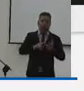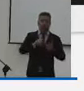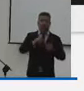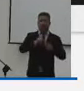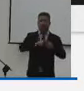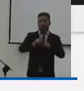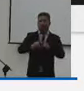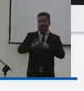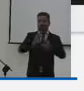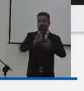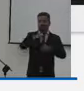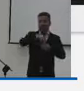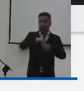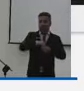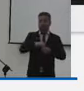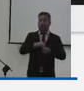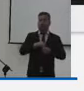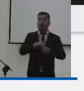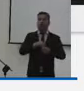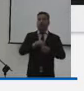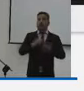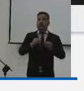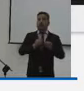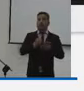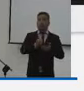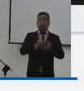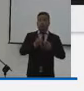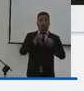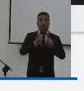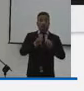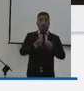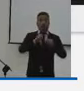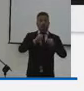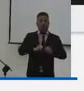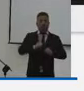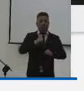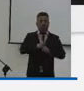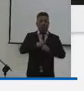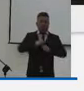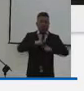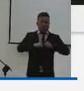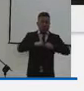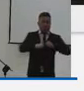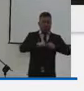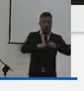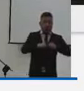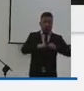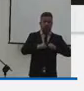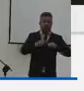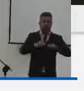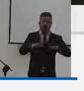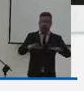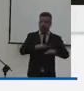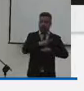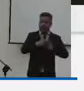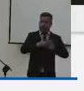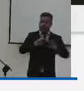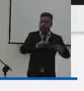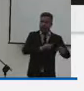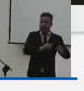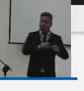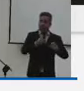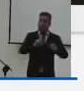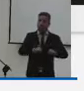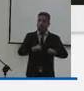andina y otras universidades que tenemos y que también nos ayuda muchísimo a que podamos hacer un trabajo y que este foro y todas las ayudas que